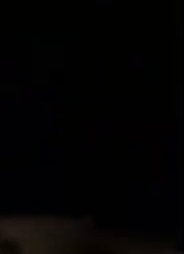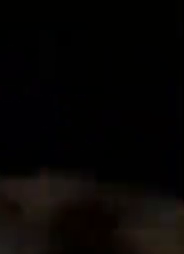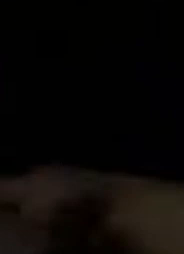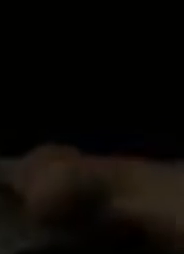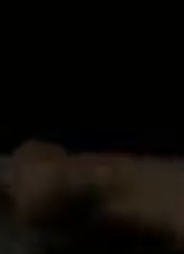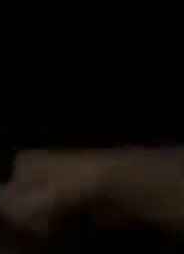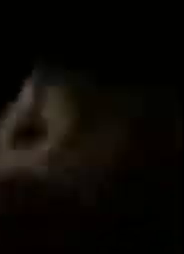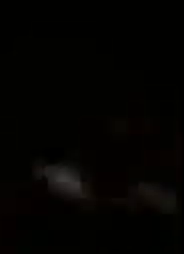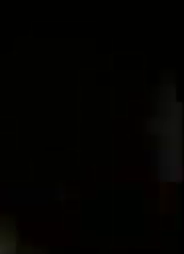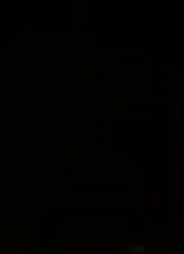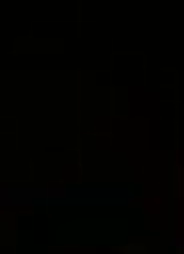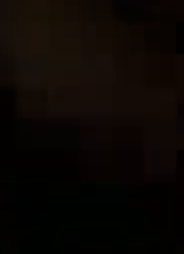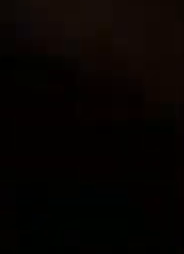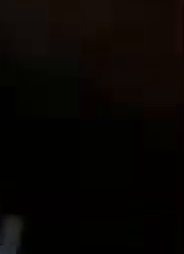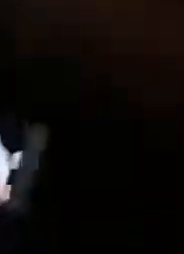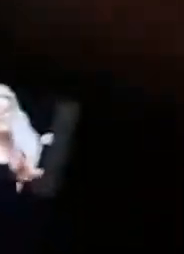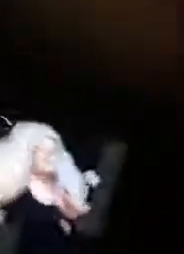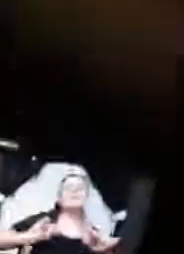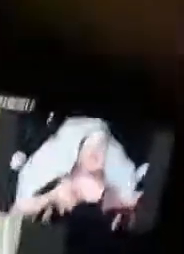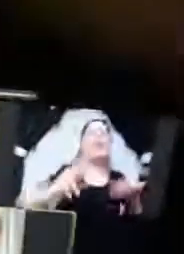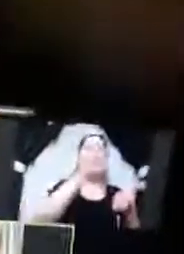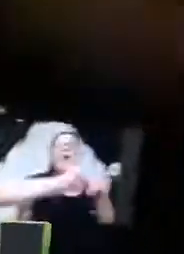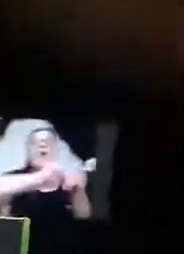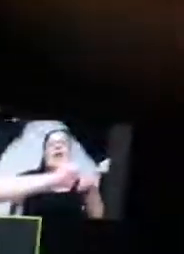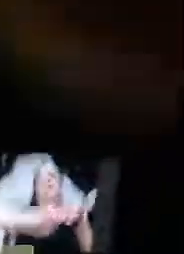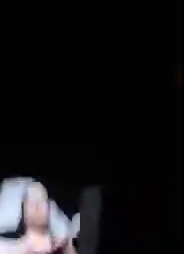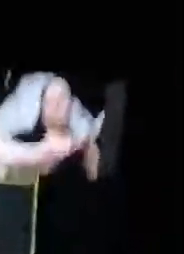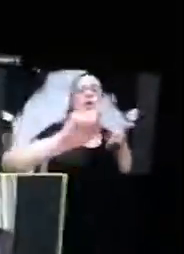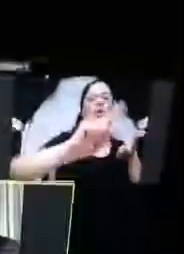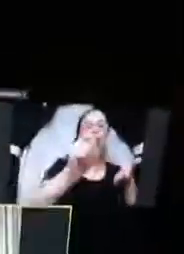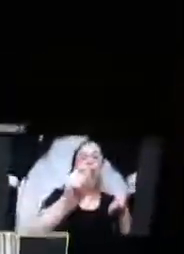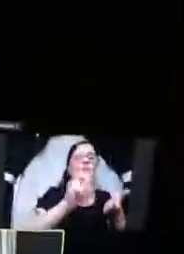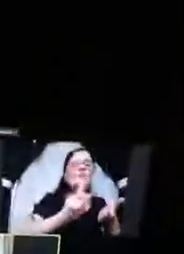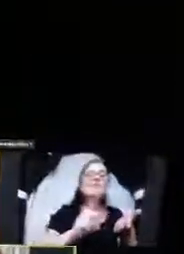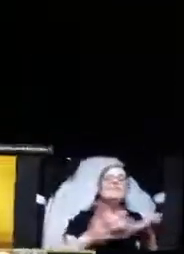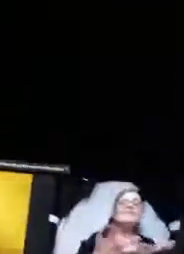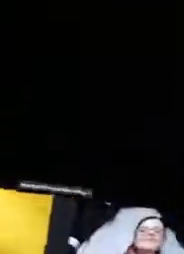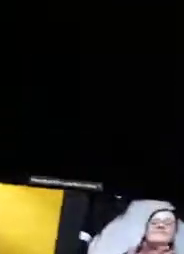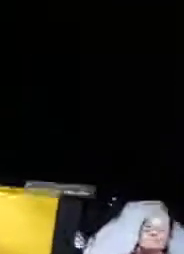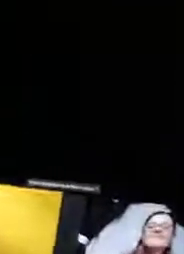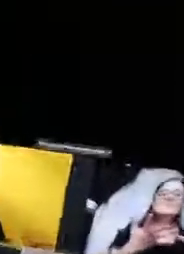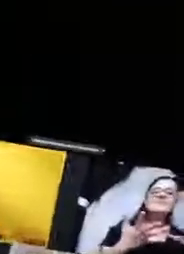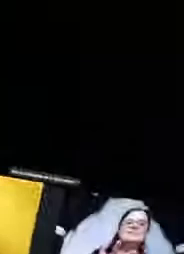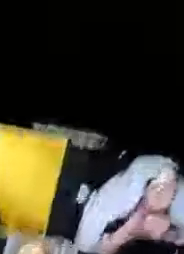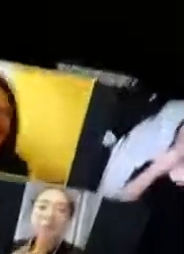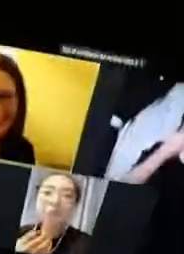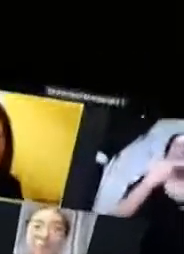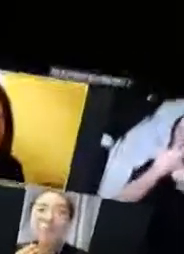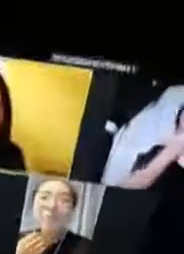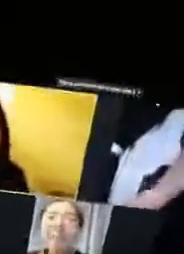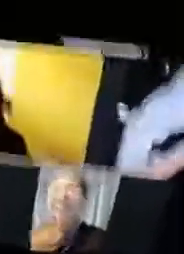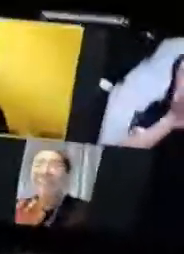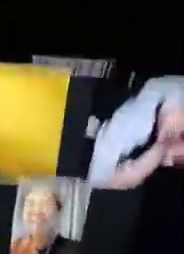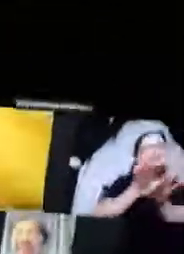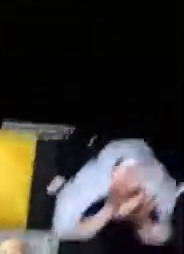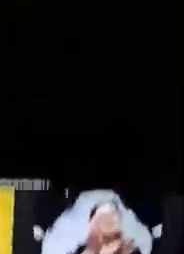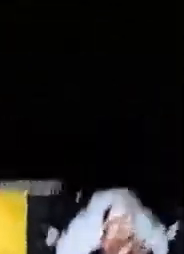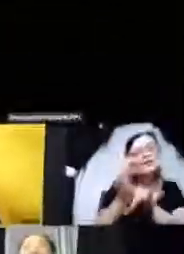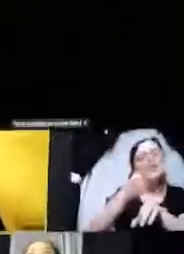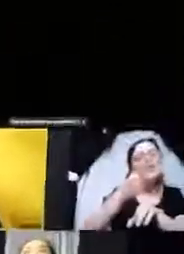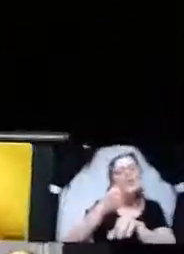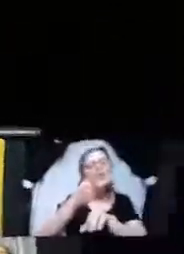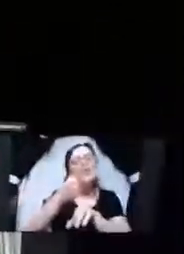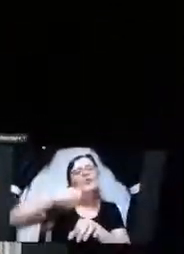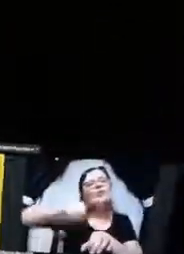asociar palabras porque sí, ¿sí? Sí, aparte tenemos que recordar, bueno, tres consejos, sí, tenemos que recordar también